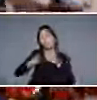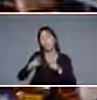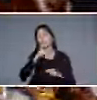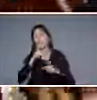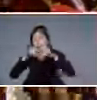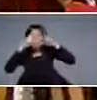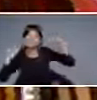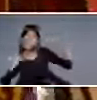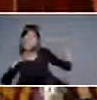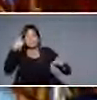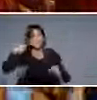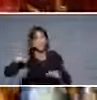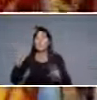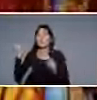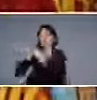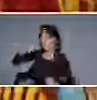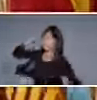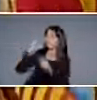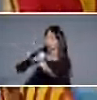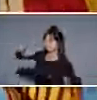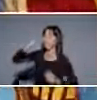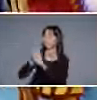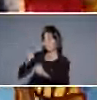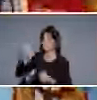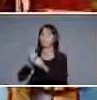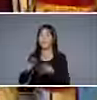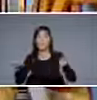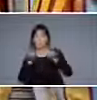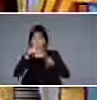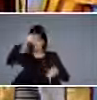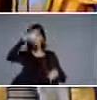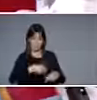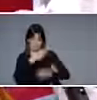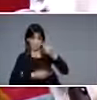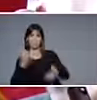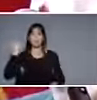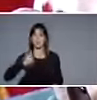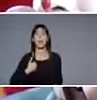japonés, de currar un huevo de horas, es aquí la hacemos ya.